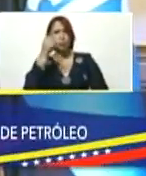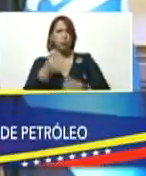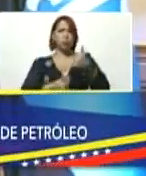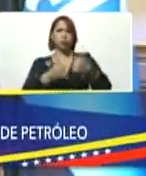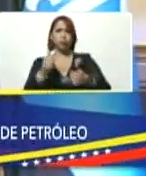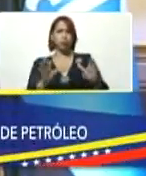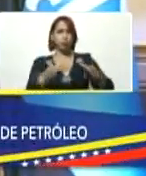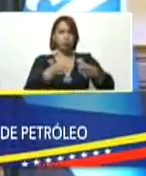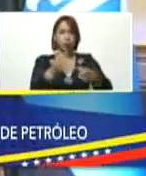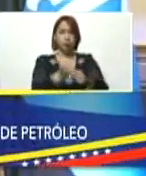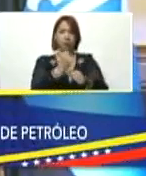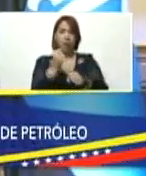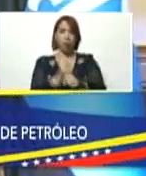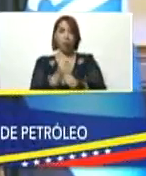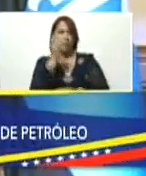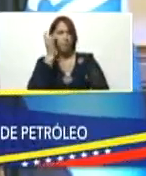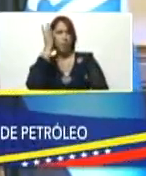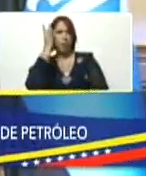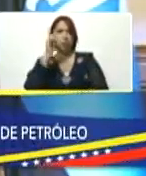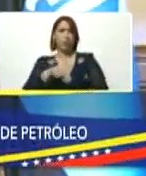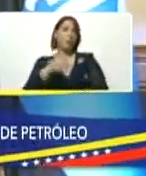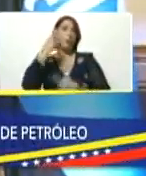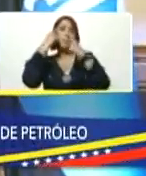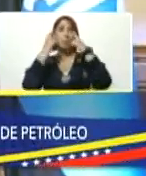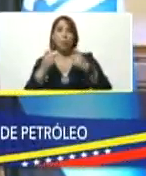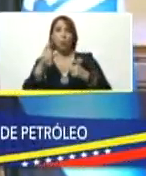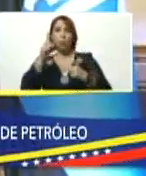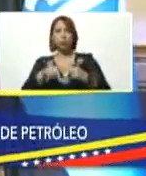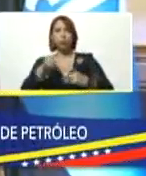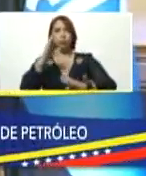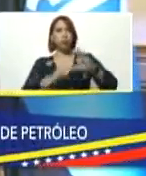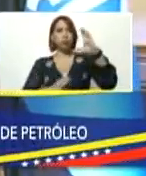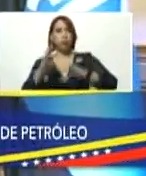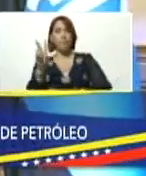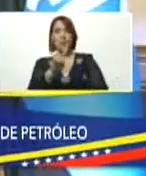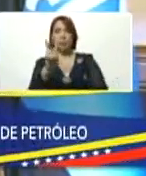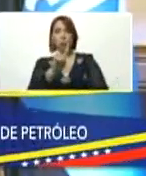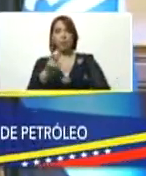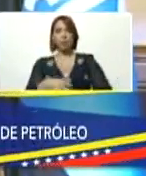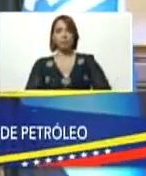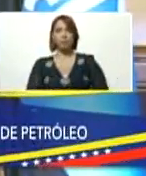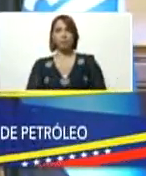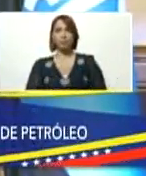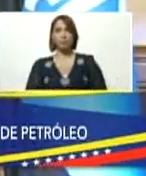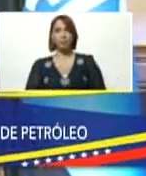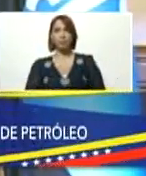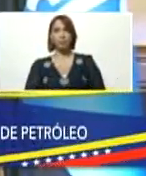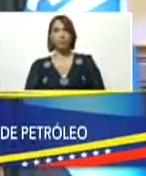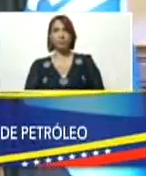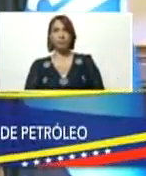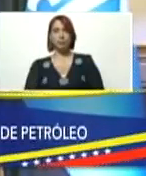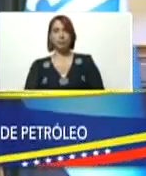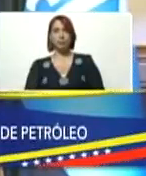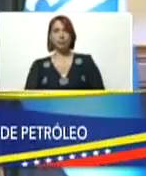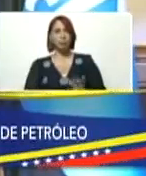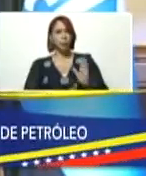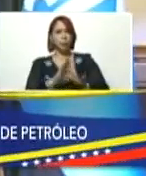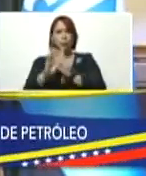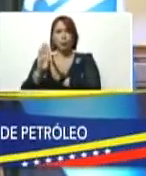obrera, de los profesionales y científicos de Venezuela para echar a andar este